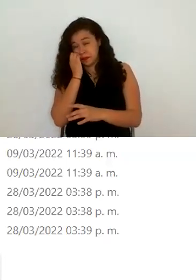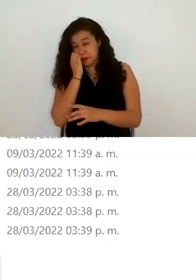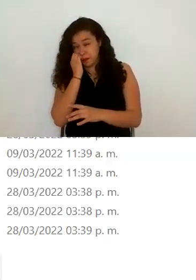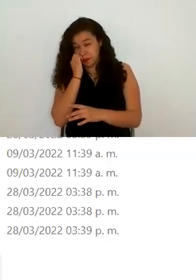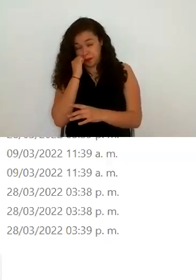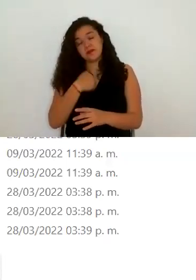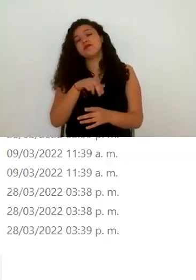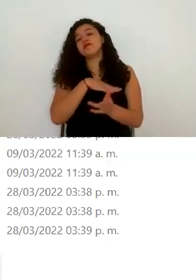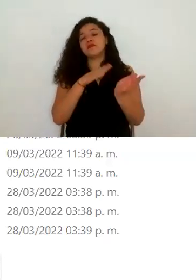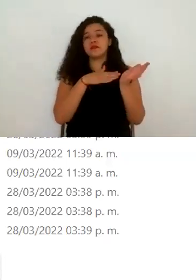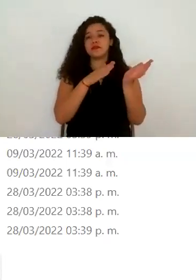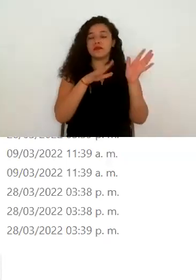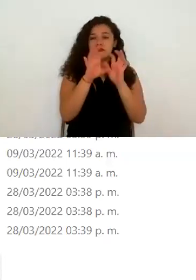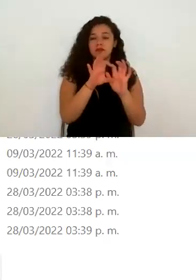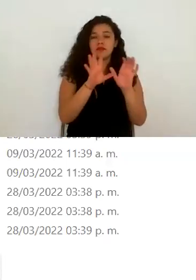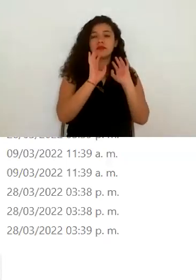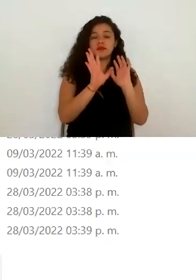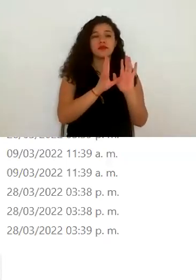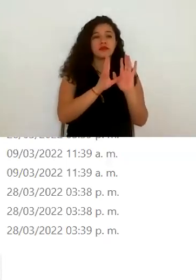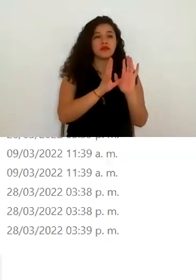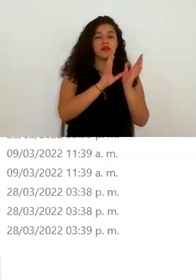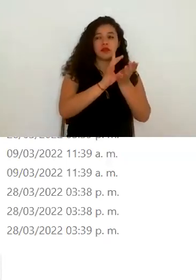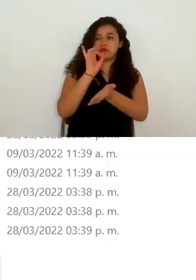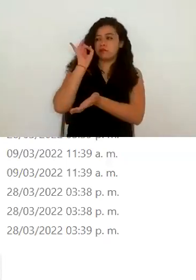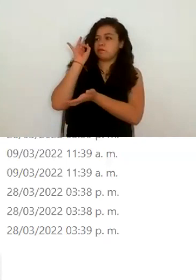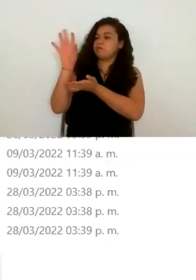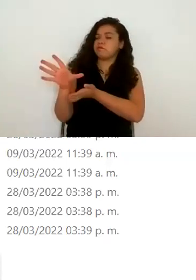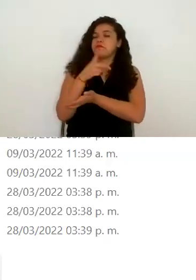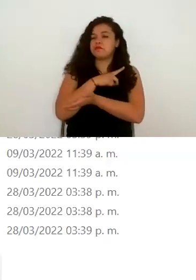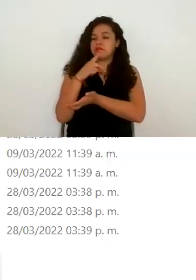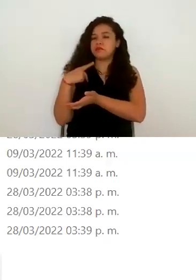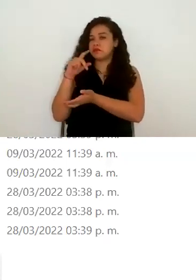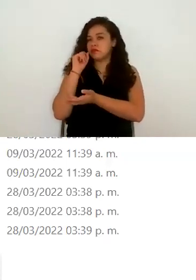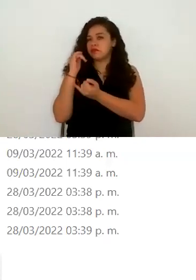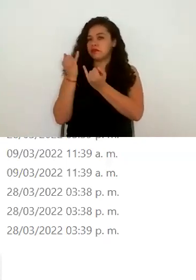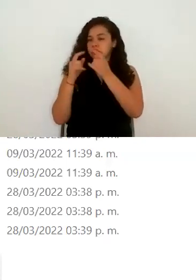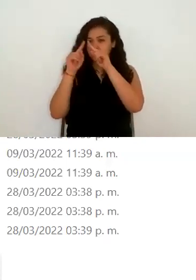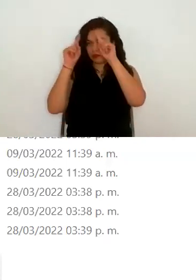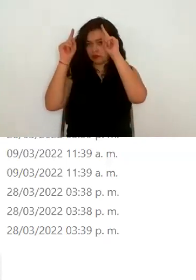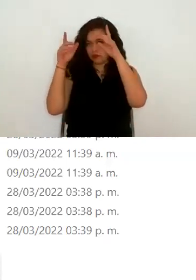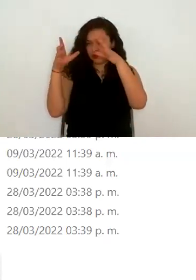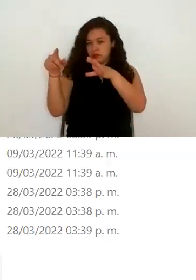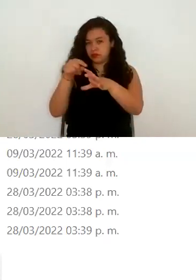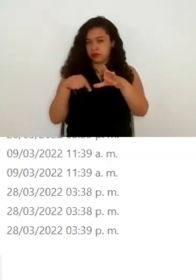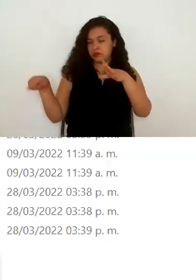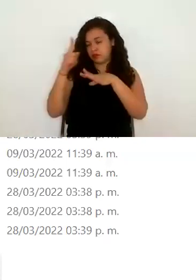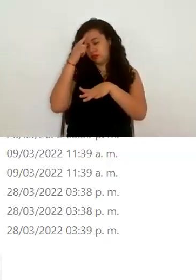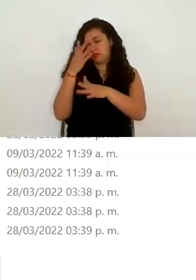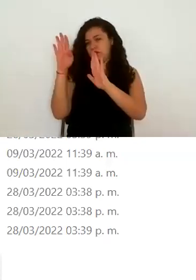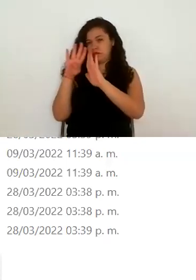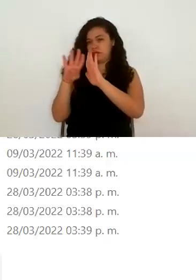ese espacio de archivo de concentración deberá tener las medidas y los procedimientos para